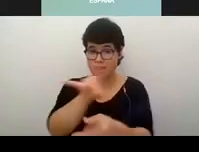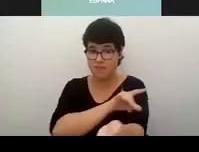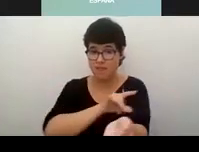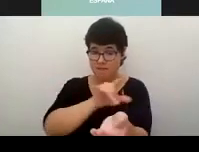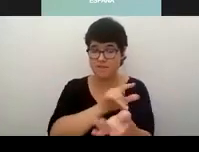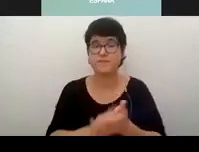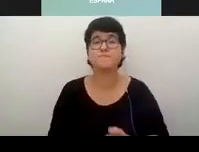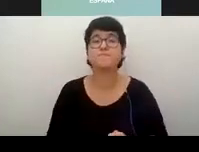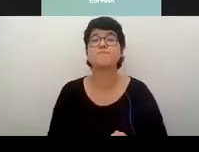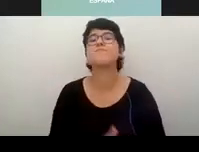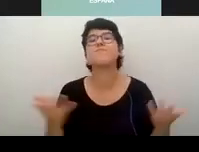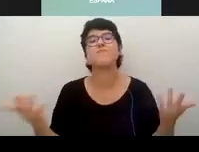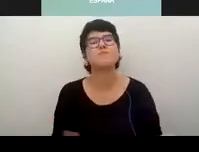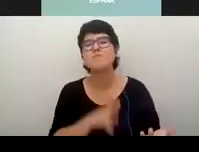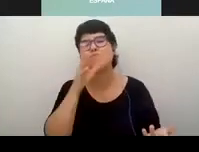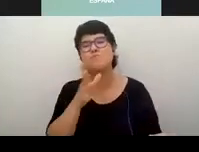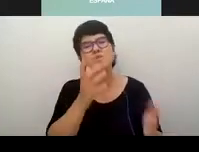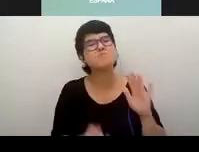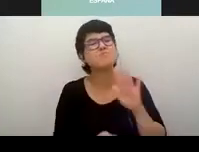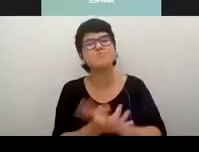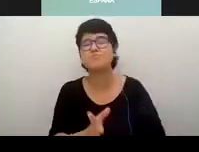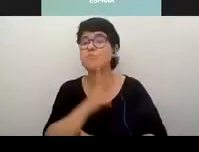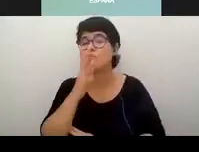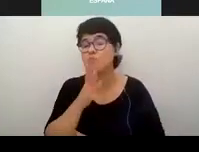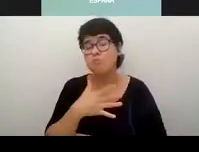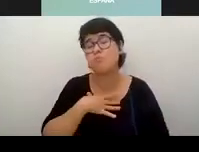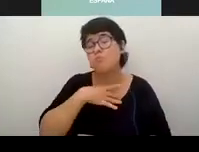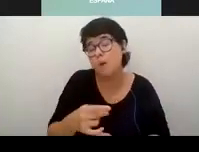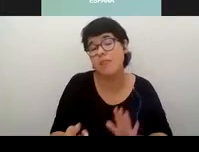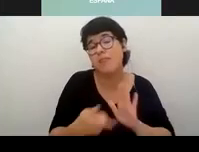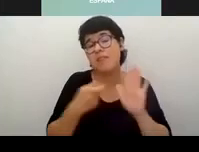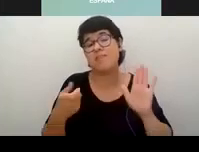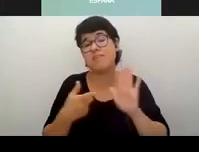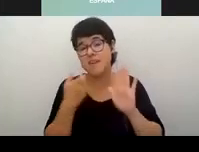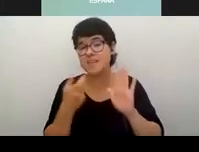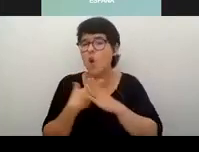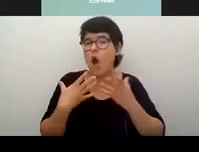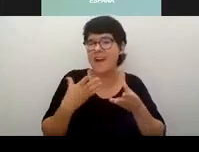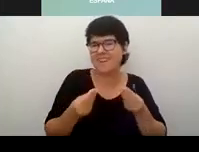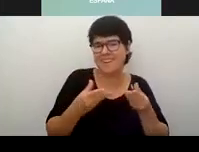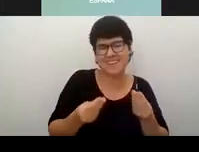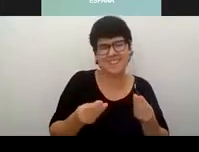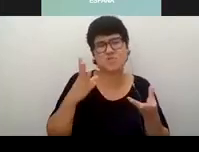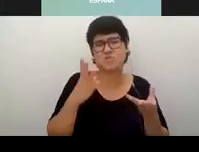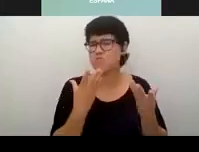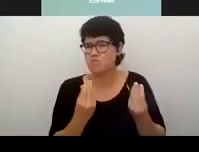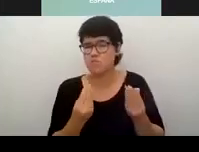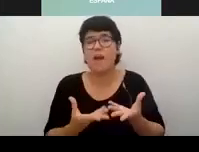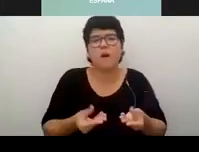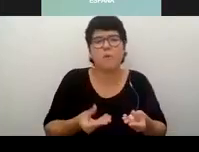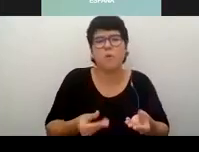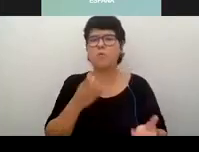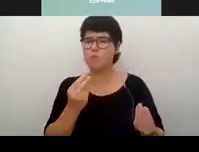dieta rica en grasas. No solo una resistencia a la insulina, todo lo que comporta esa resistencia a la insulina, porque un